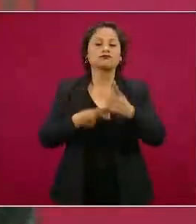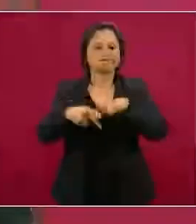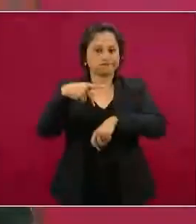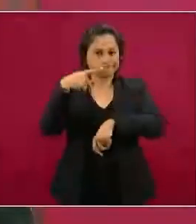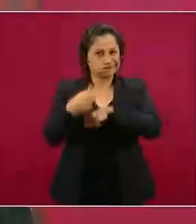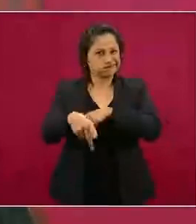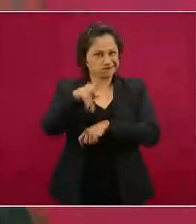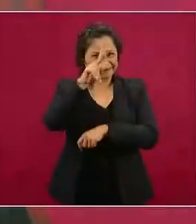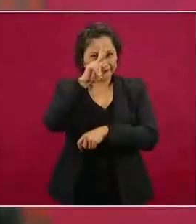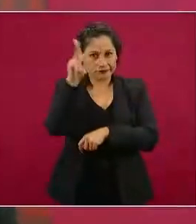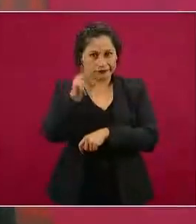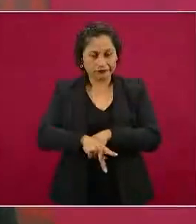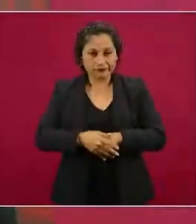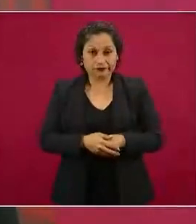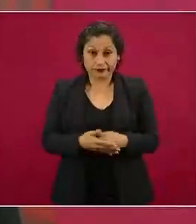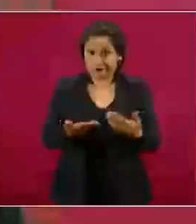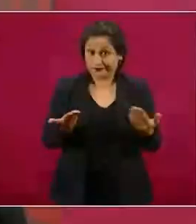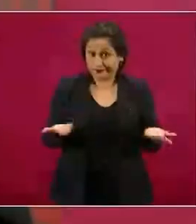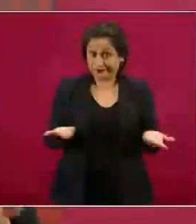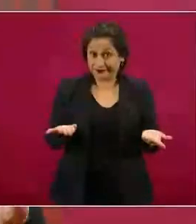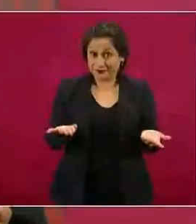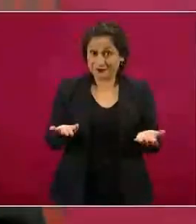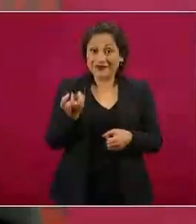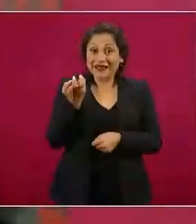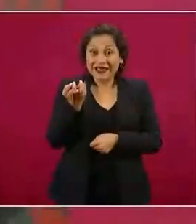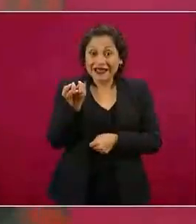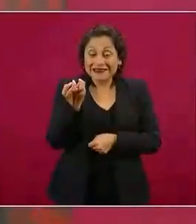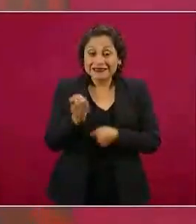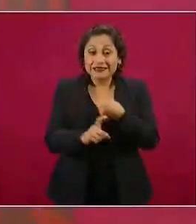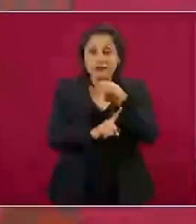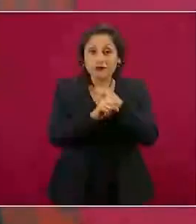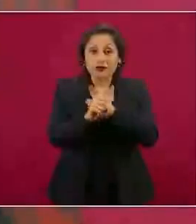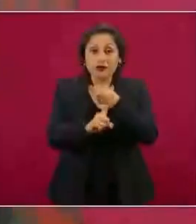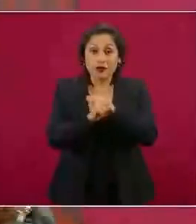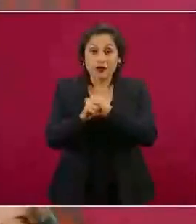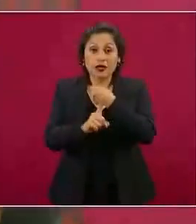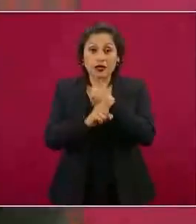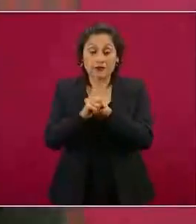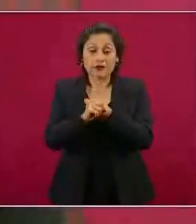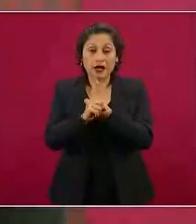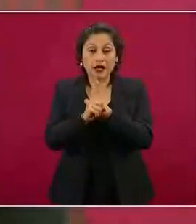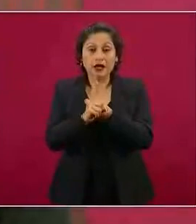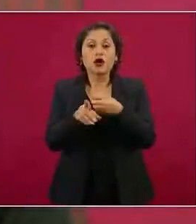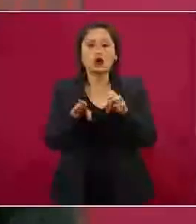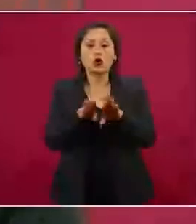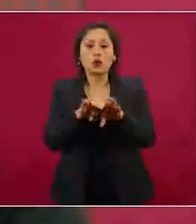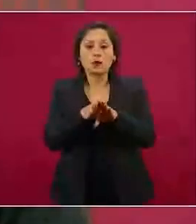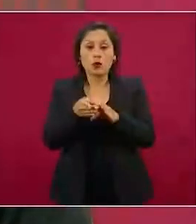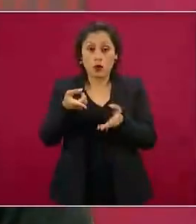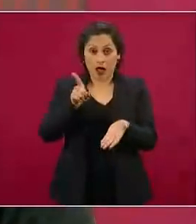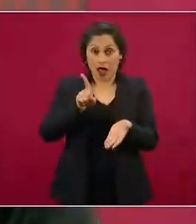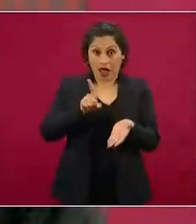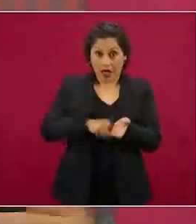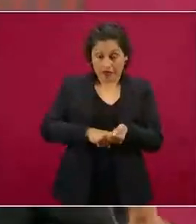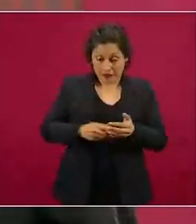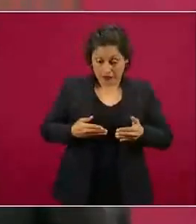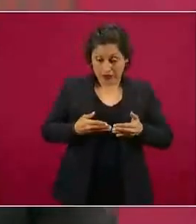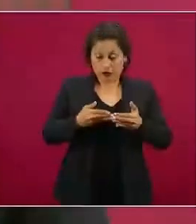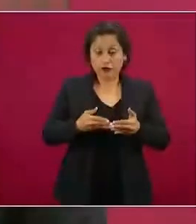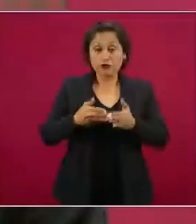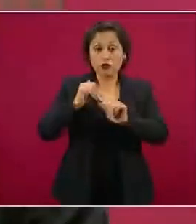mucho más peligrosas. Entonces, no podemos seguir manejando los puertos como se